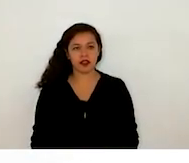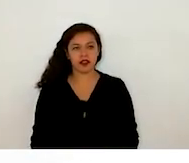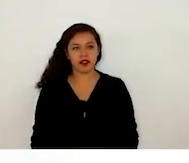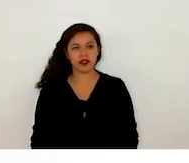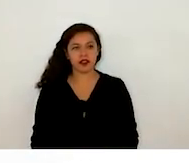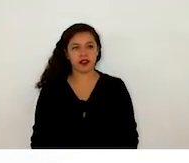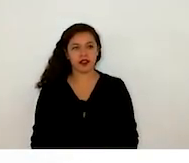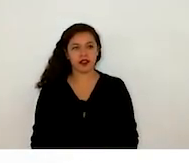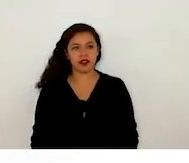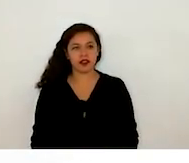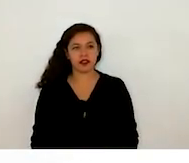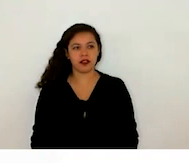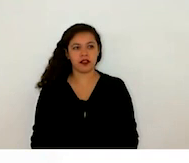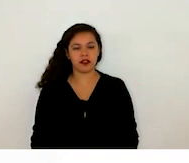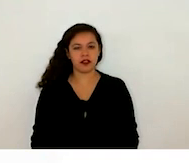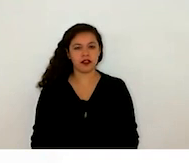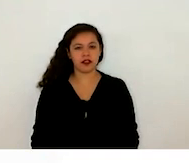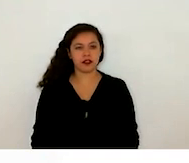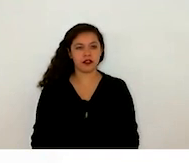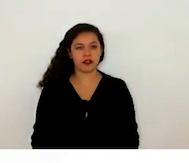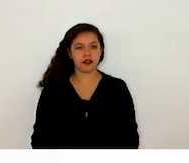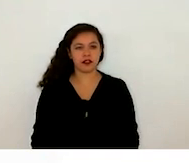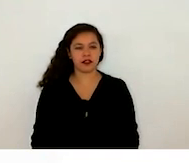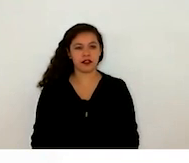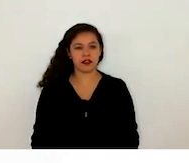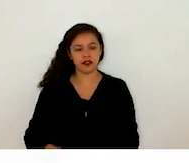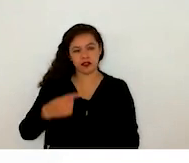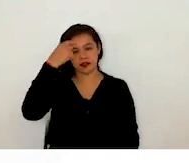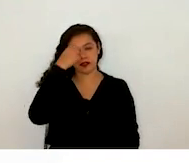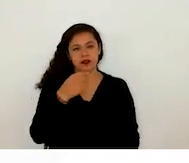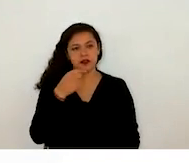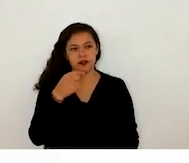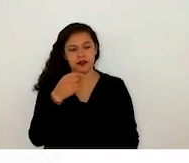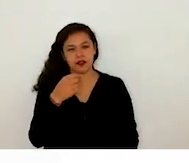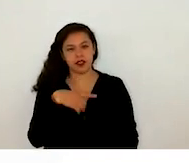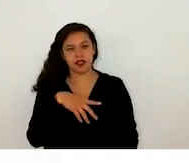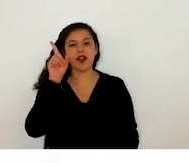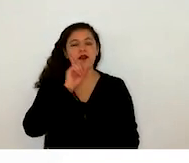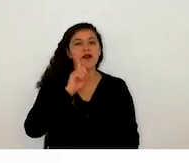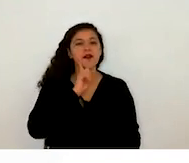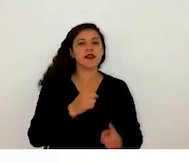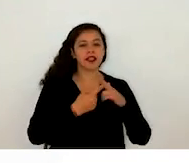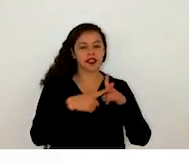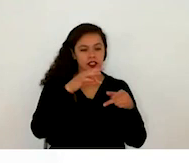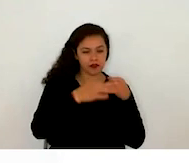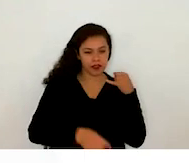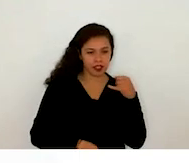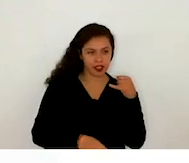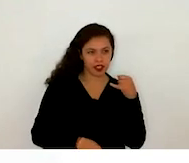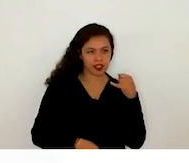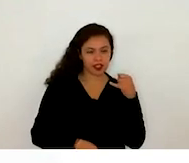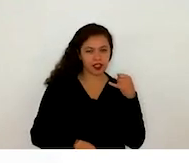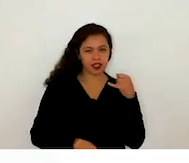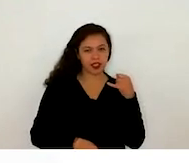la impresión del chico era agradar nuestra empresa hiciste el adiós nada más que la chica inicio por el final sí